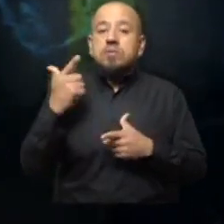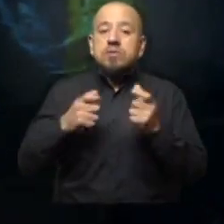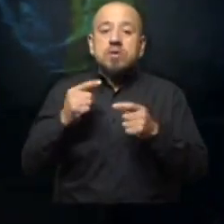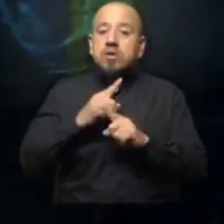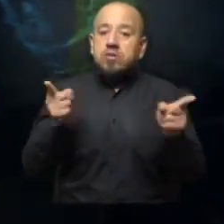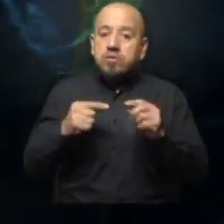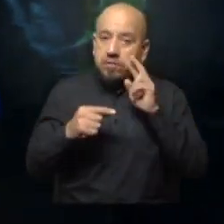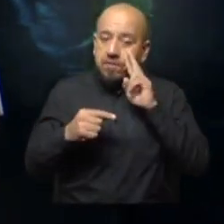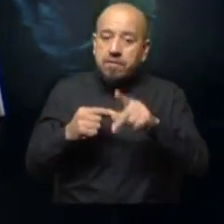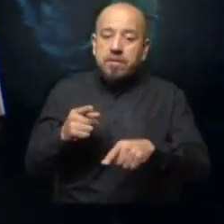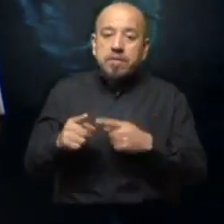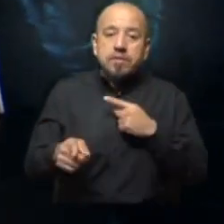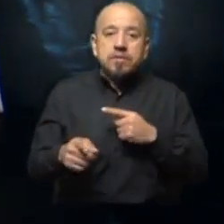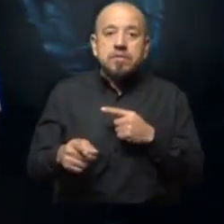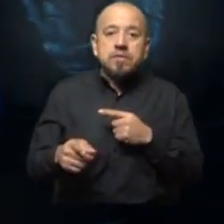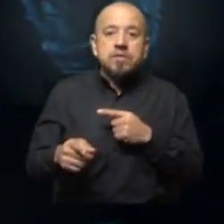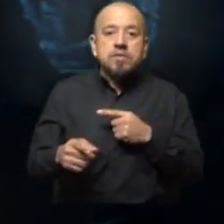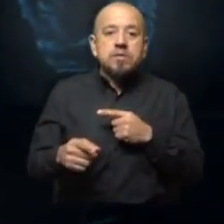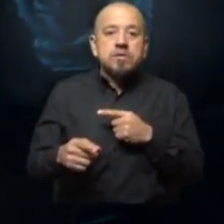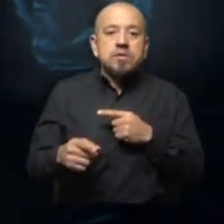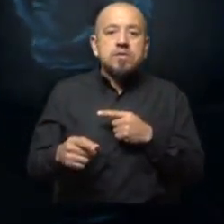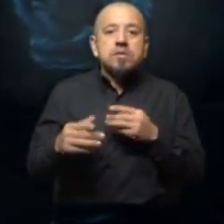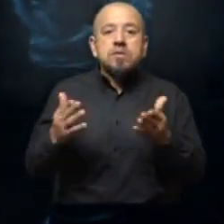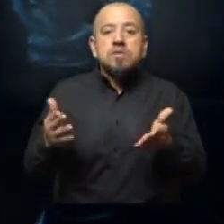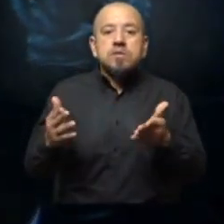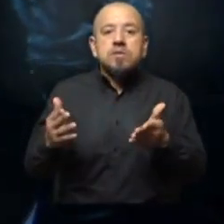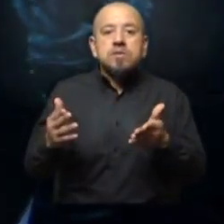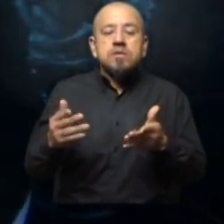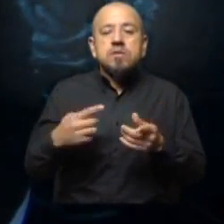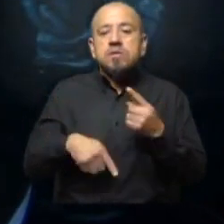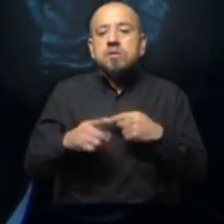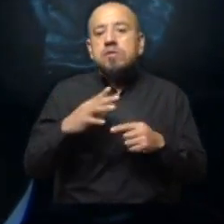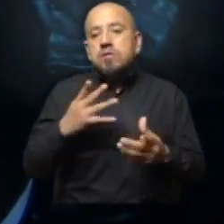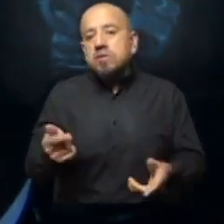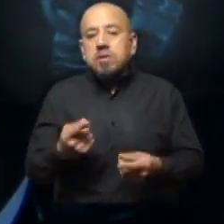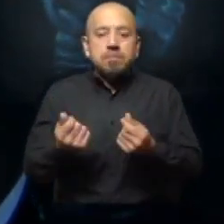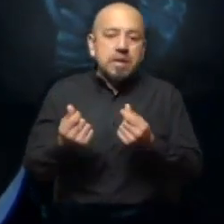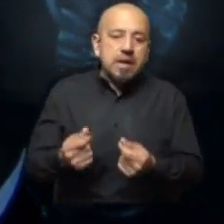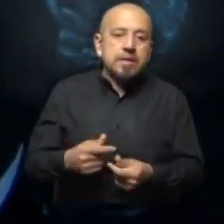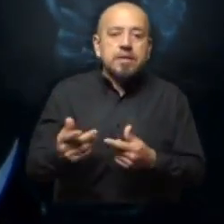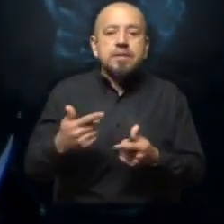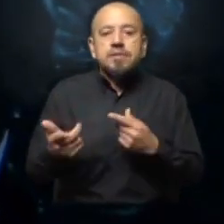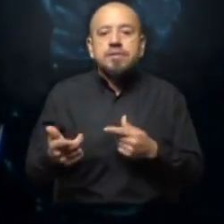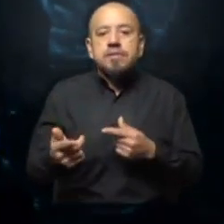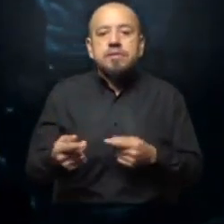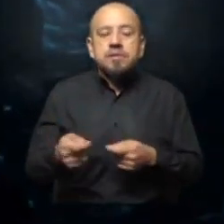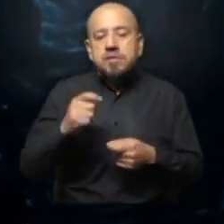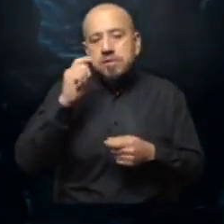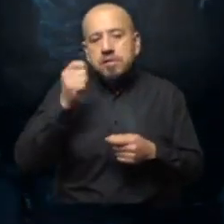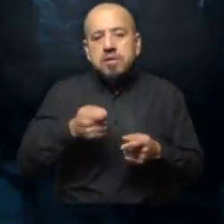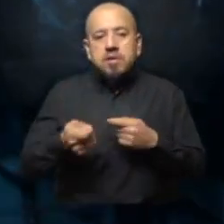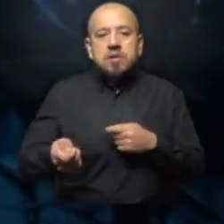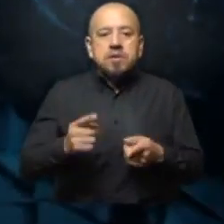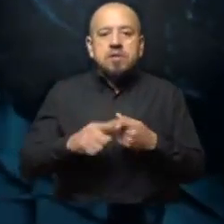fue a verse sin caerme de poder pensar sacar plata me dormí de